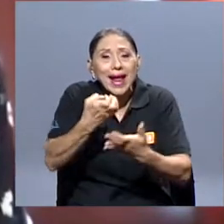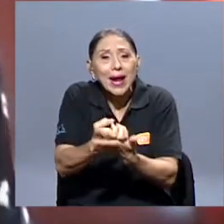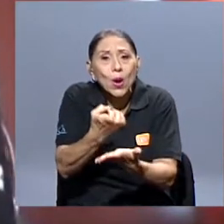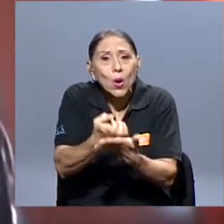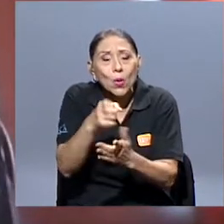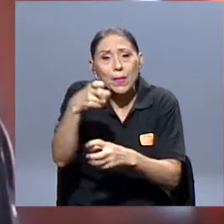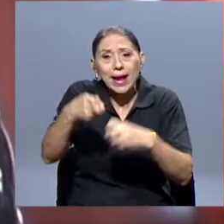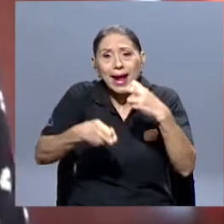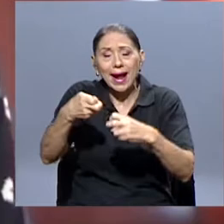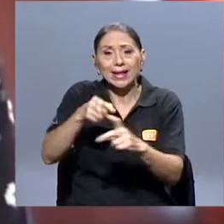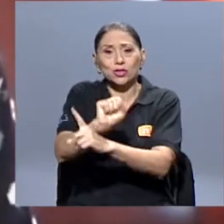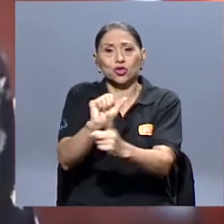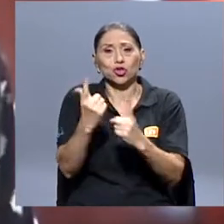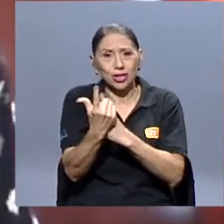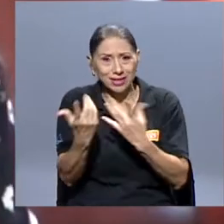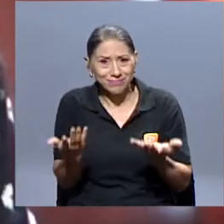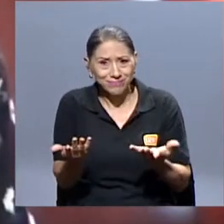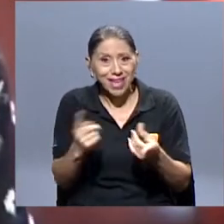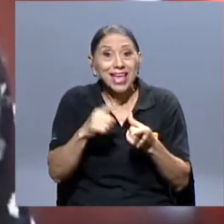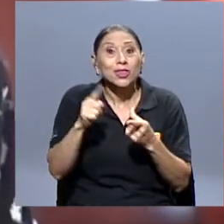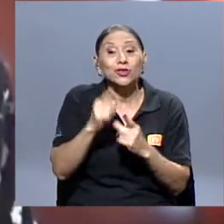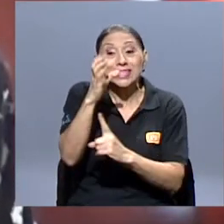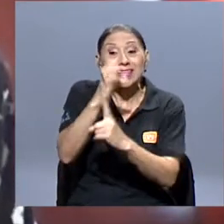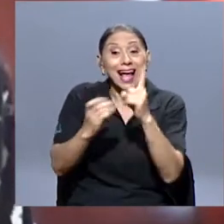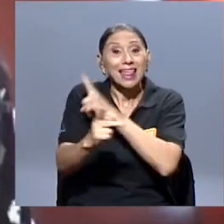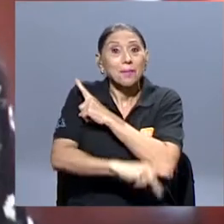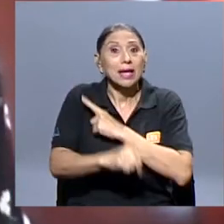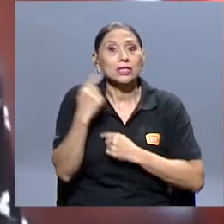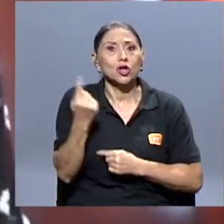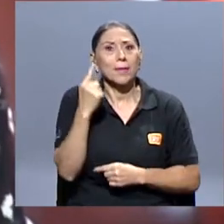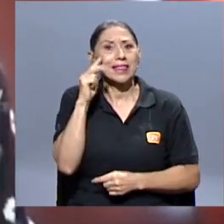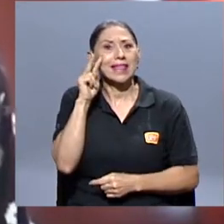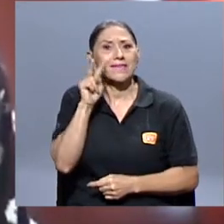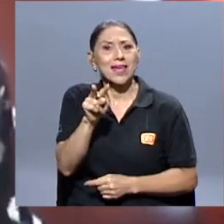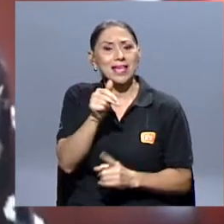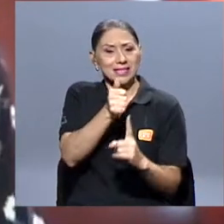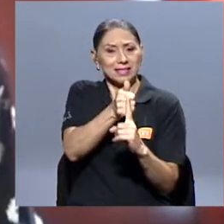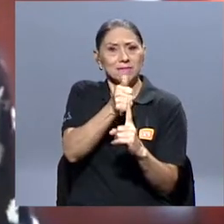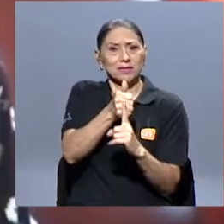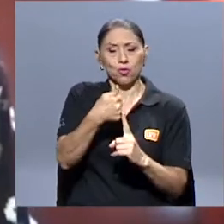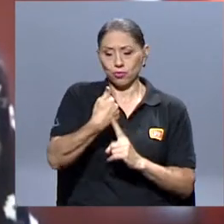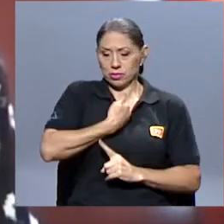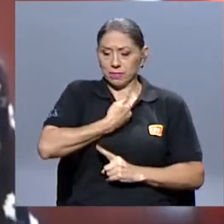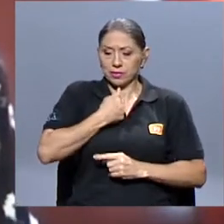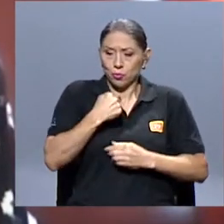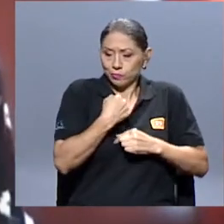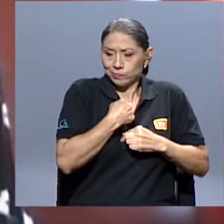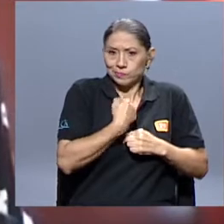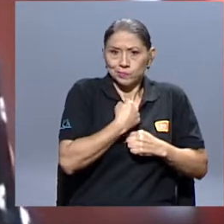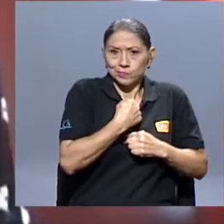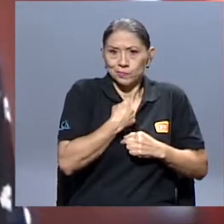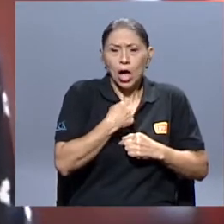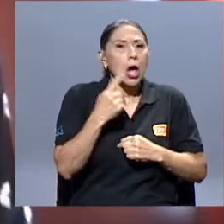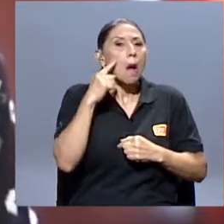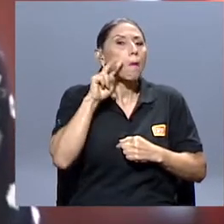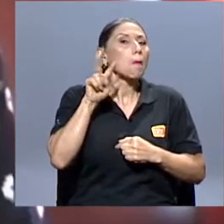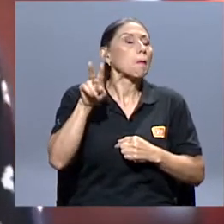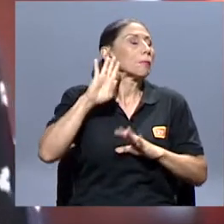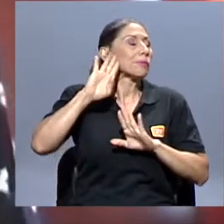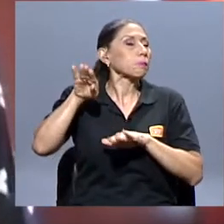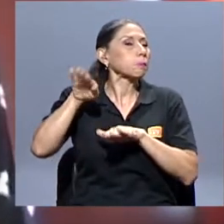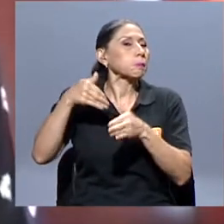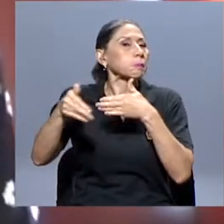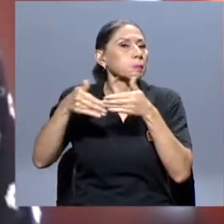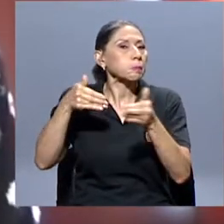propia cuenta, y por tanto cada país está mirando hacia adentro nada más y no está muy preocupado de lo que está pasando en otros otros lugares. Entonces, no hay